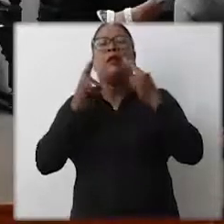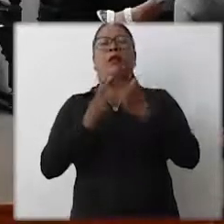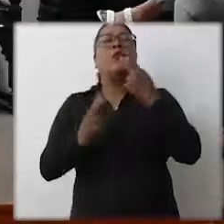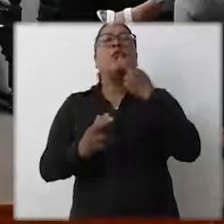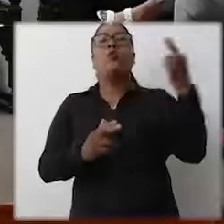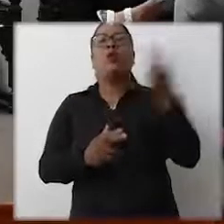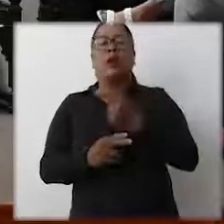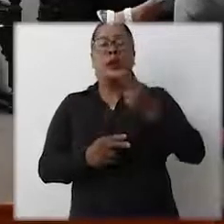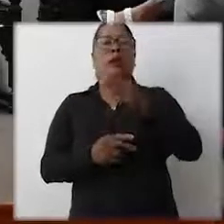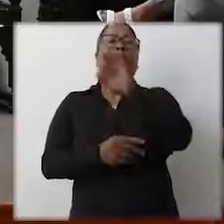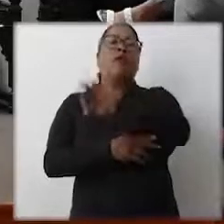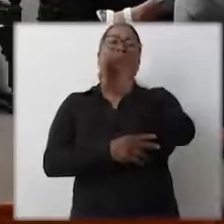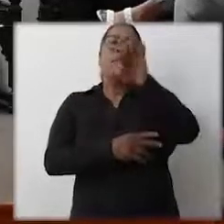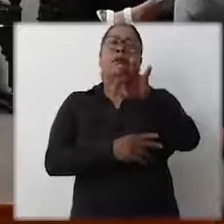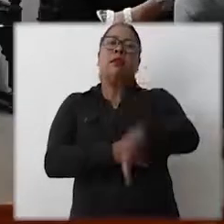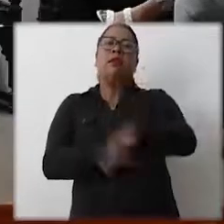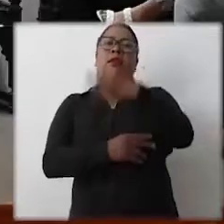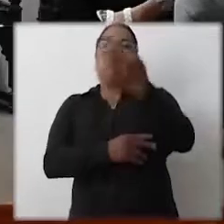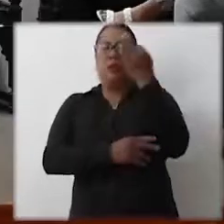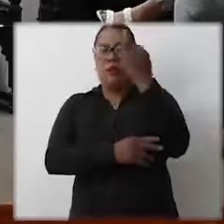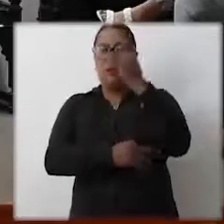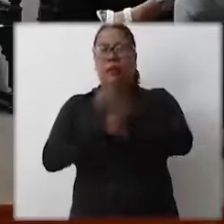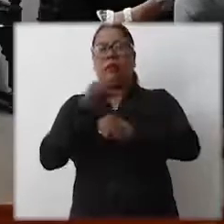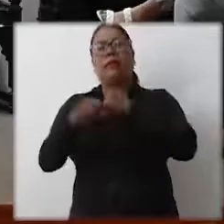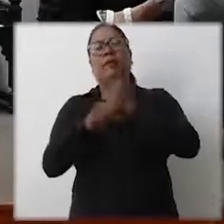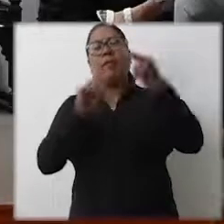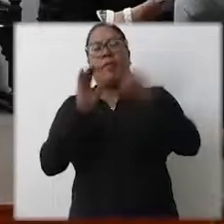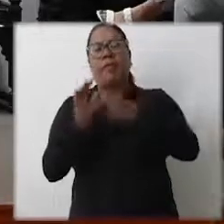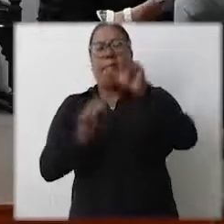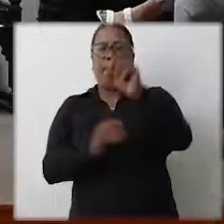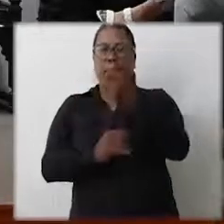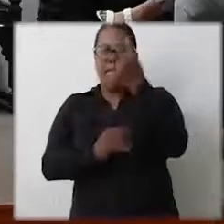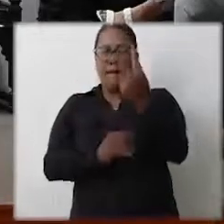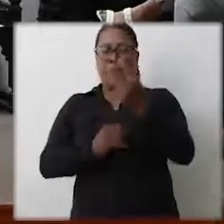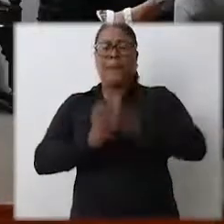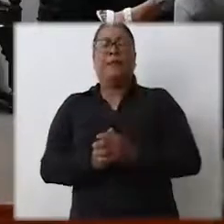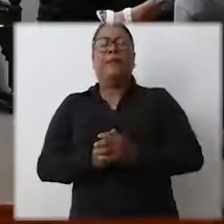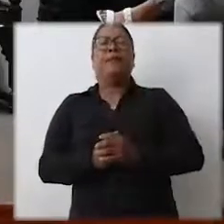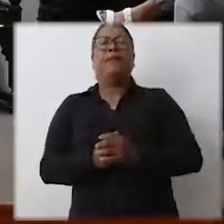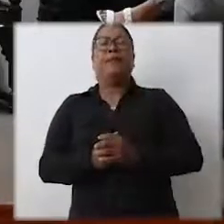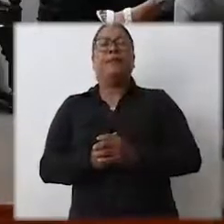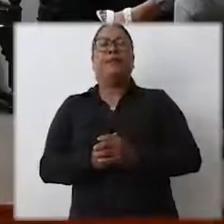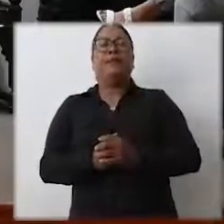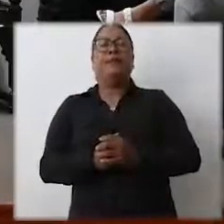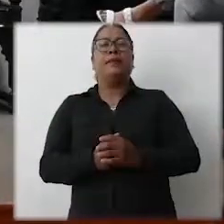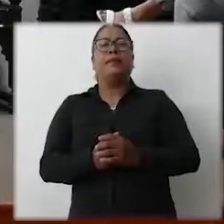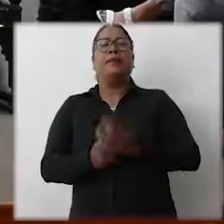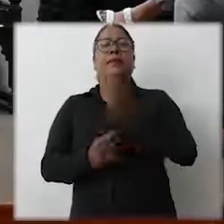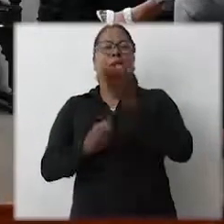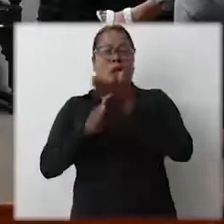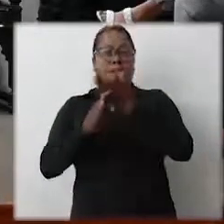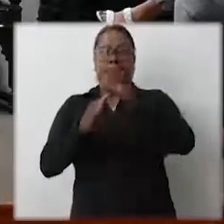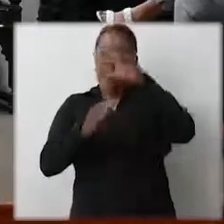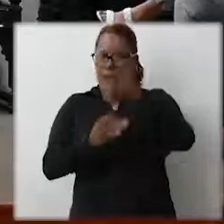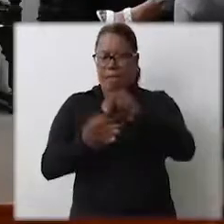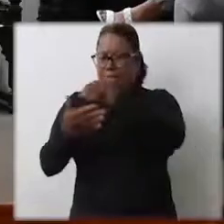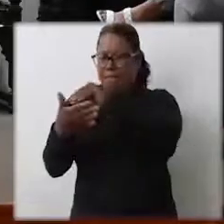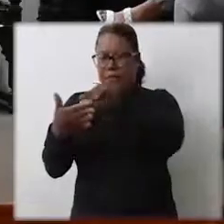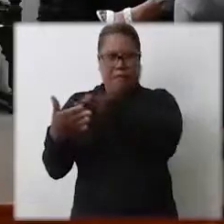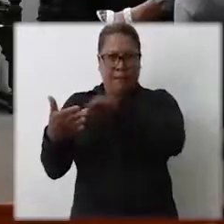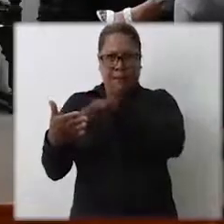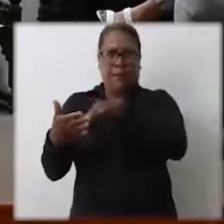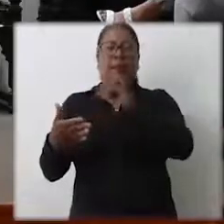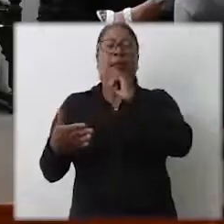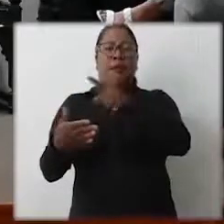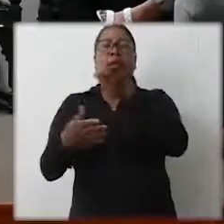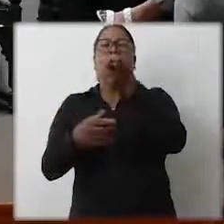Señora secretaria, de no existir intervención alguna, someta a aprobación de este cuerpo colegiado en primer término la dispensa de la lectura del proyecto